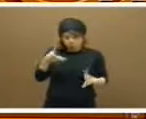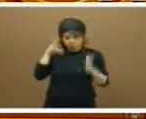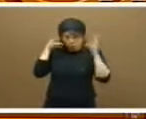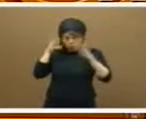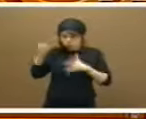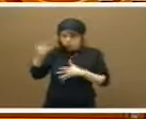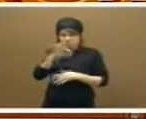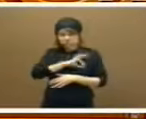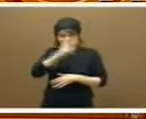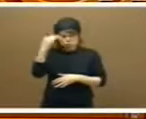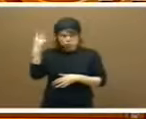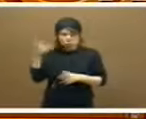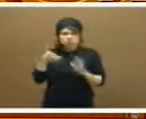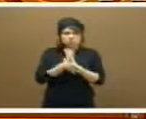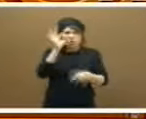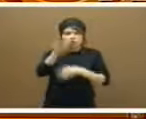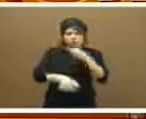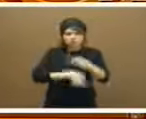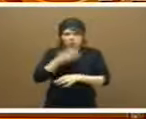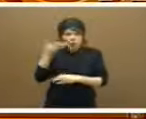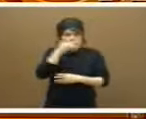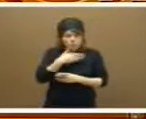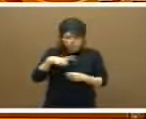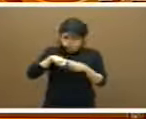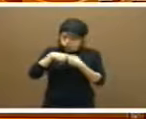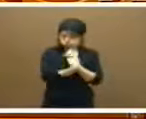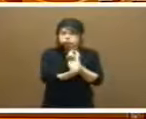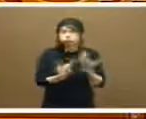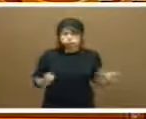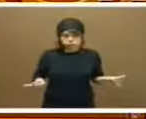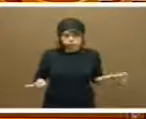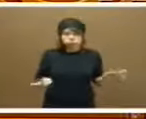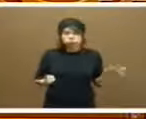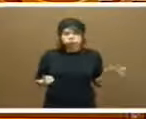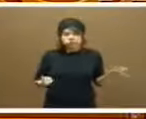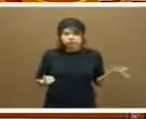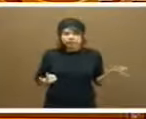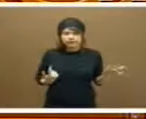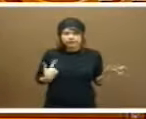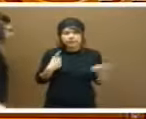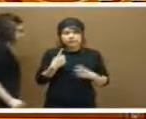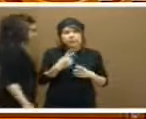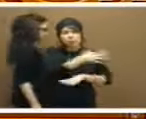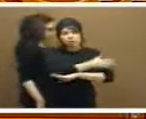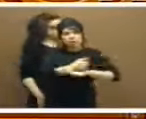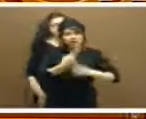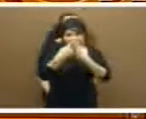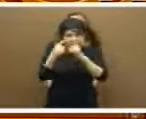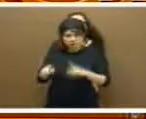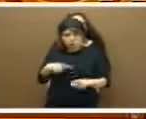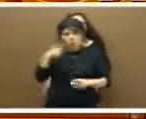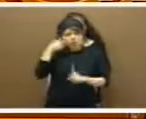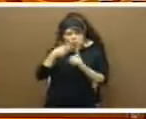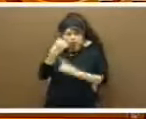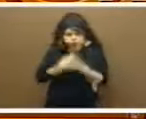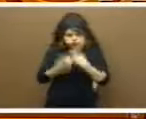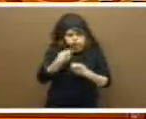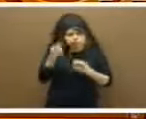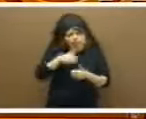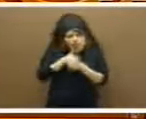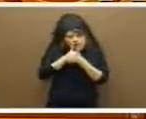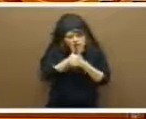como usted decía, son el órgano colegiado de participación de los distintos ciudadanos para consultar y así tener